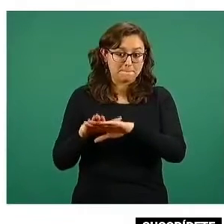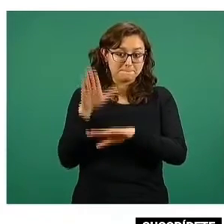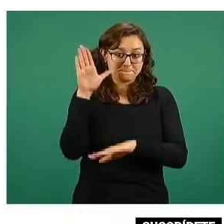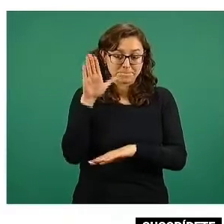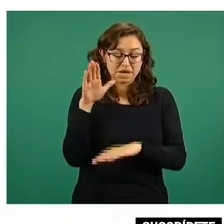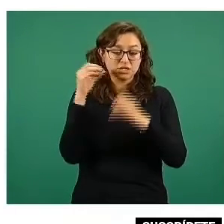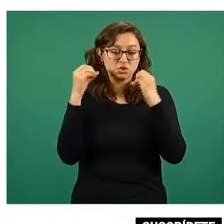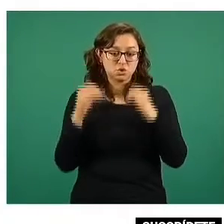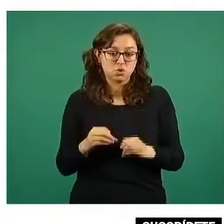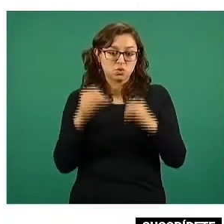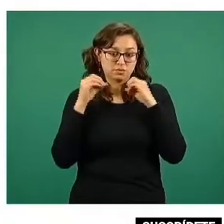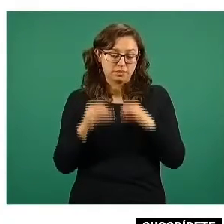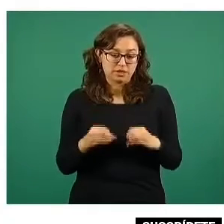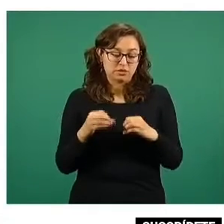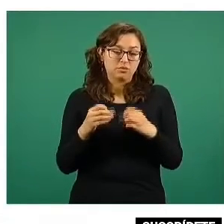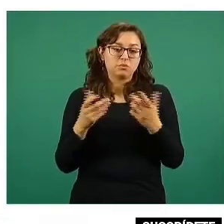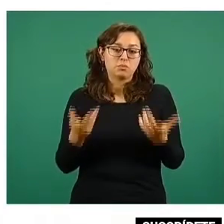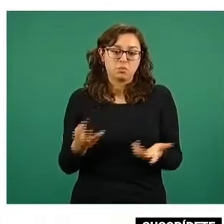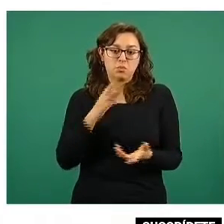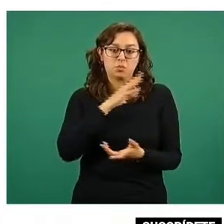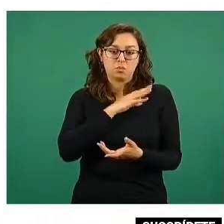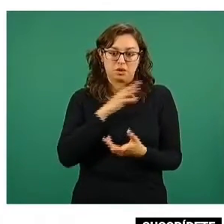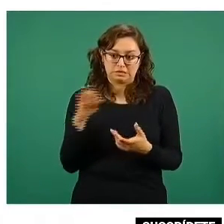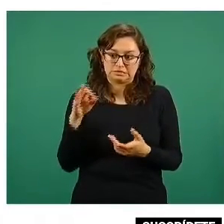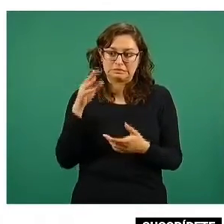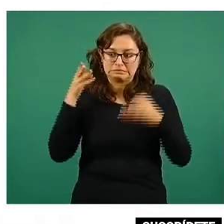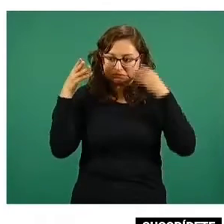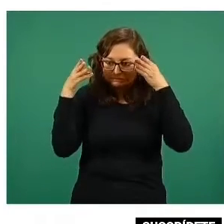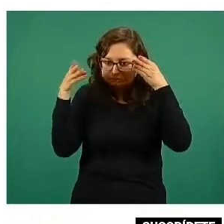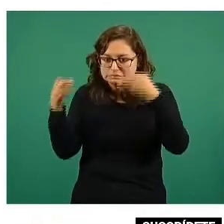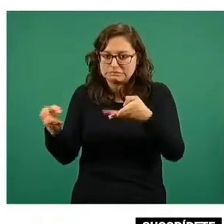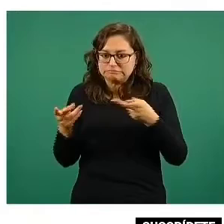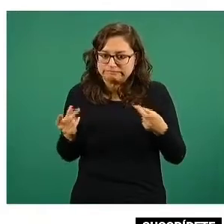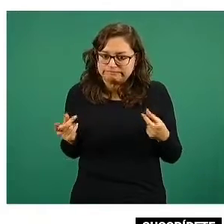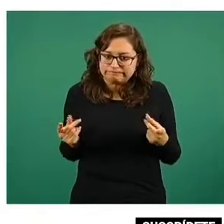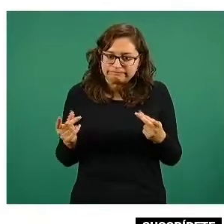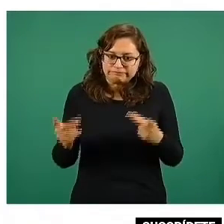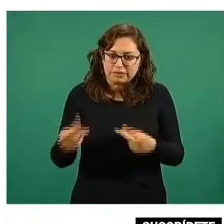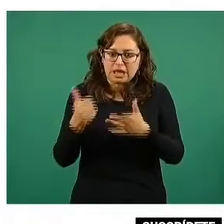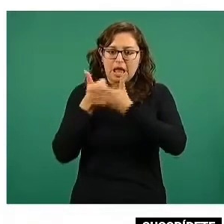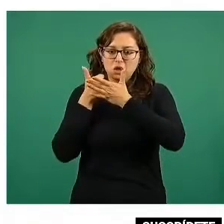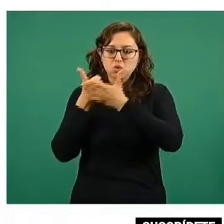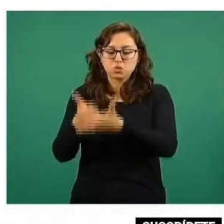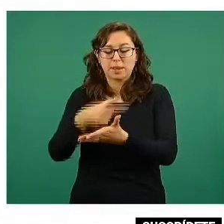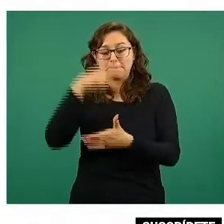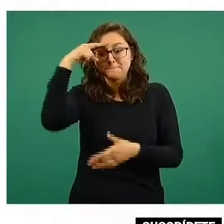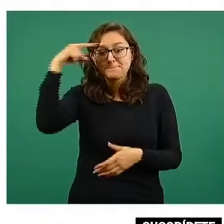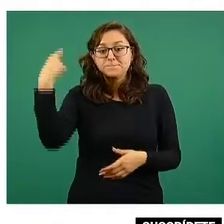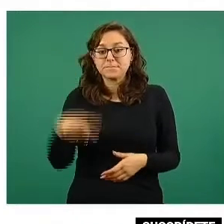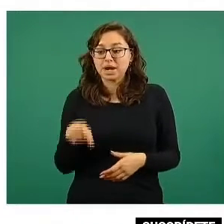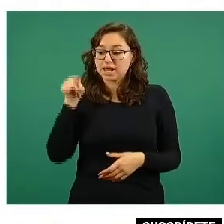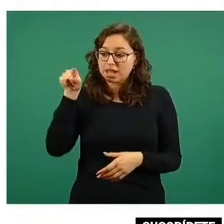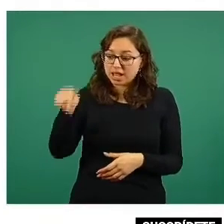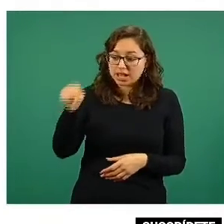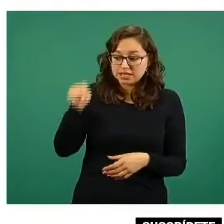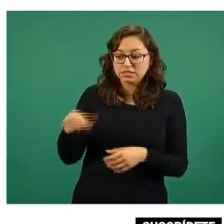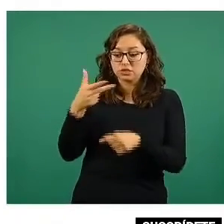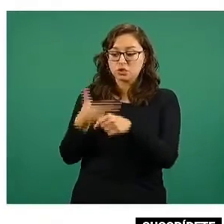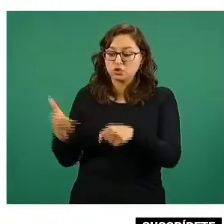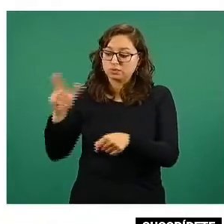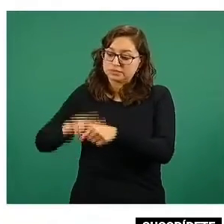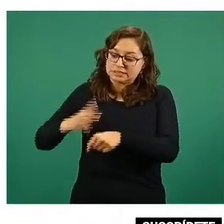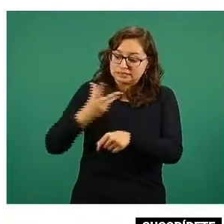su ocupación y en donde por lo tanto se está trabajando de manera intensiva para que la reconversión y expansión